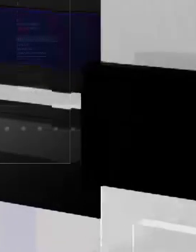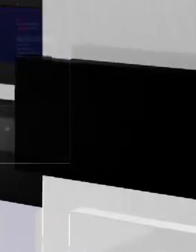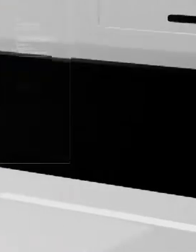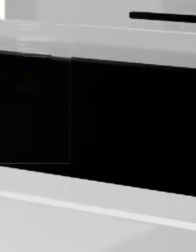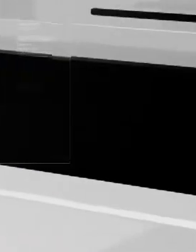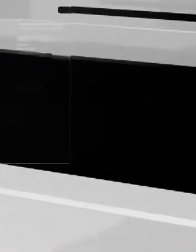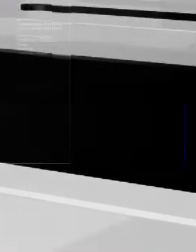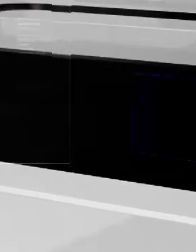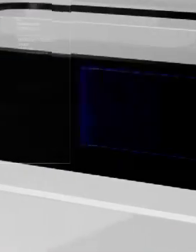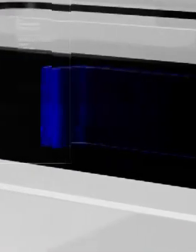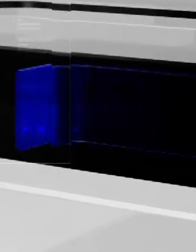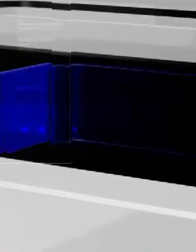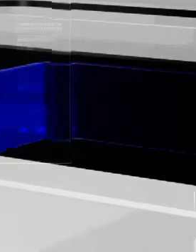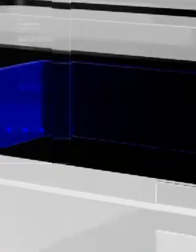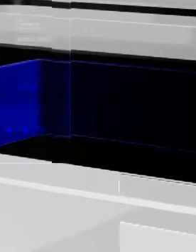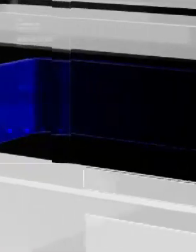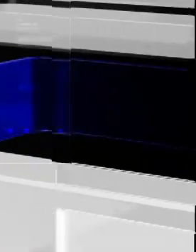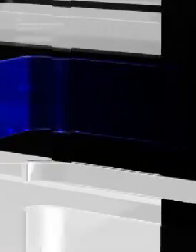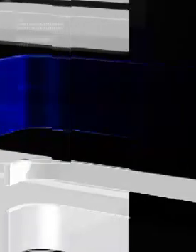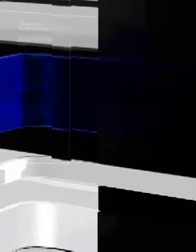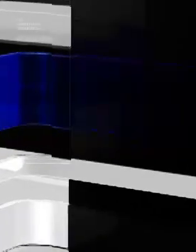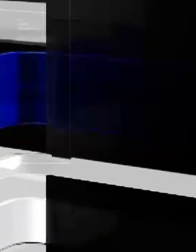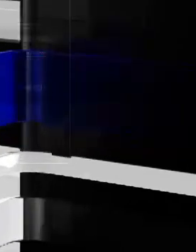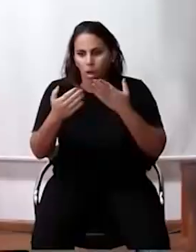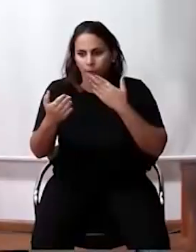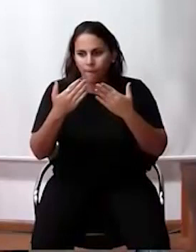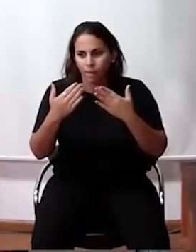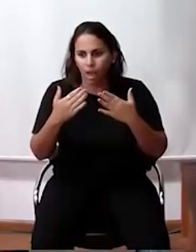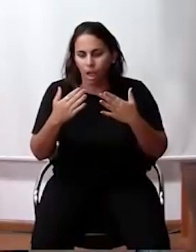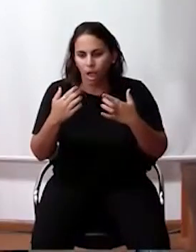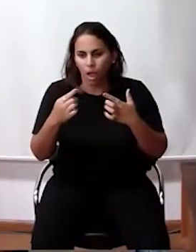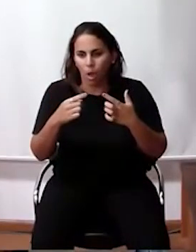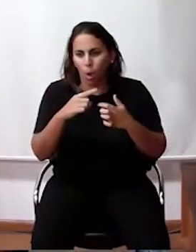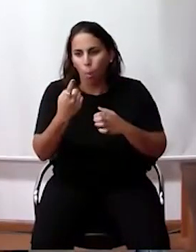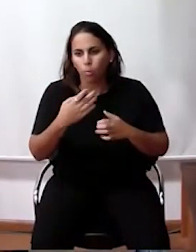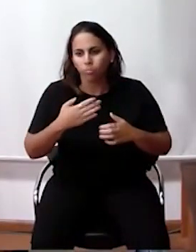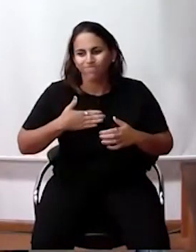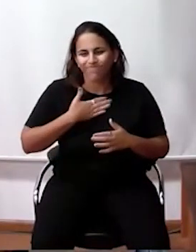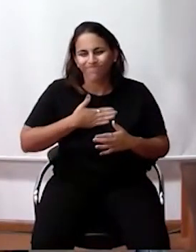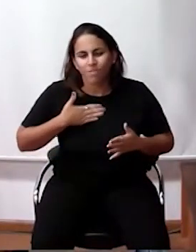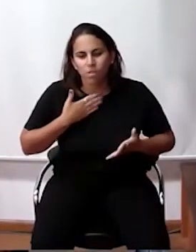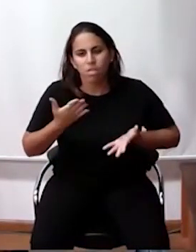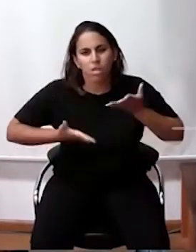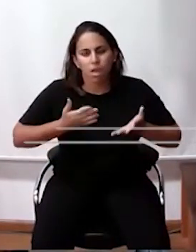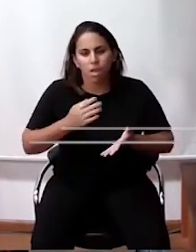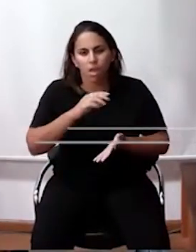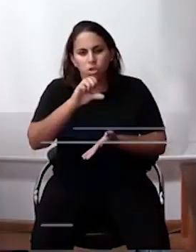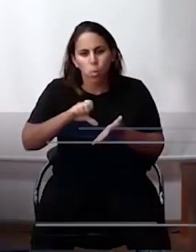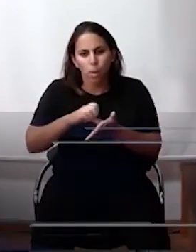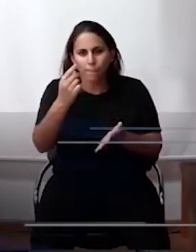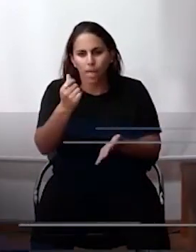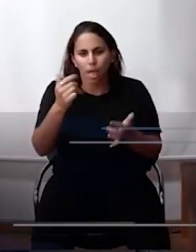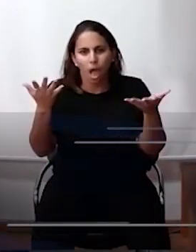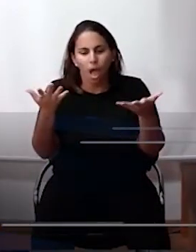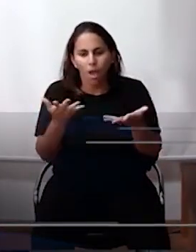presidente en la noche de hoy voy a referirme a una de las tantas inquietudes de Ciudad del plata y en esta oportunidad